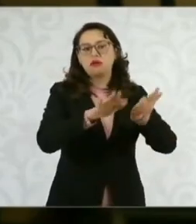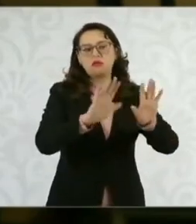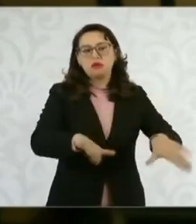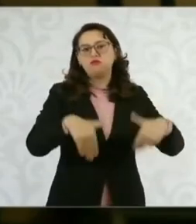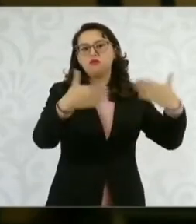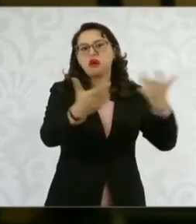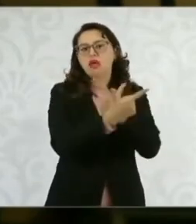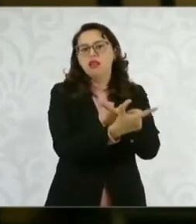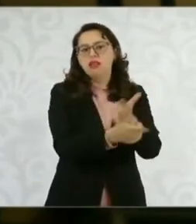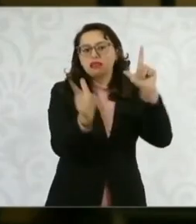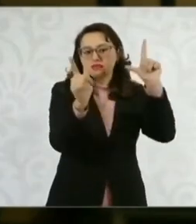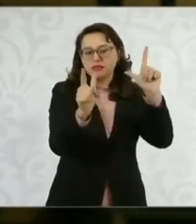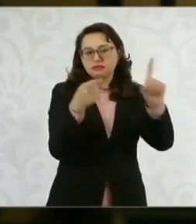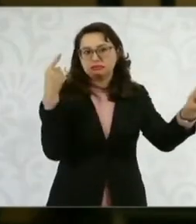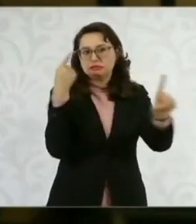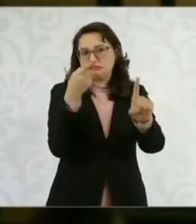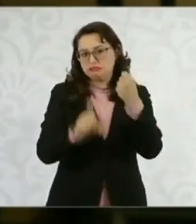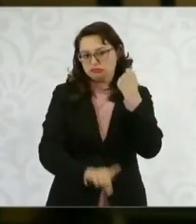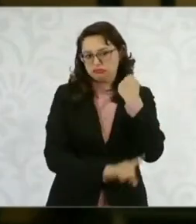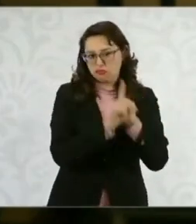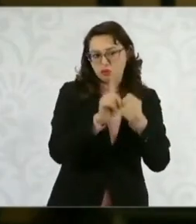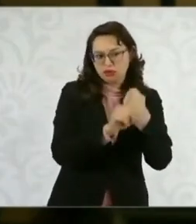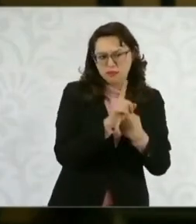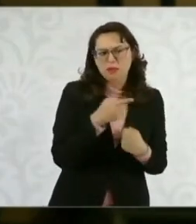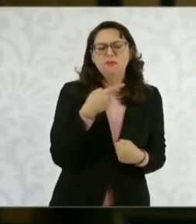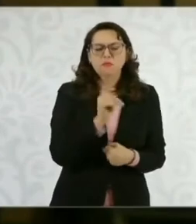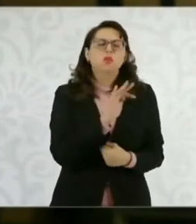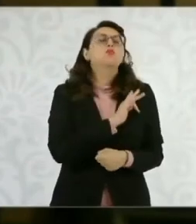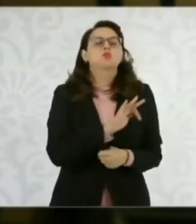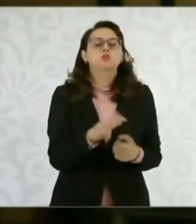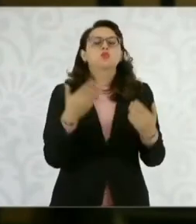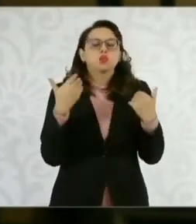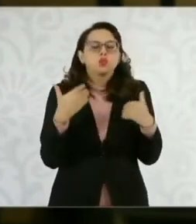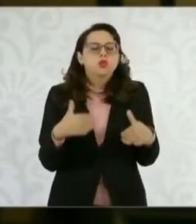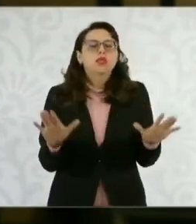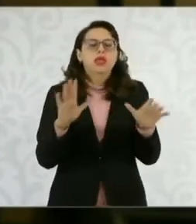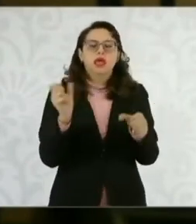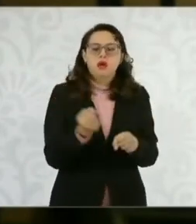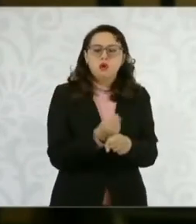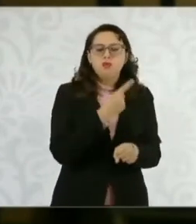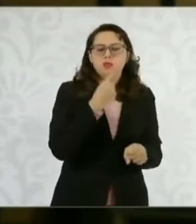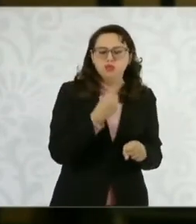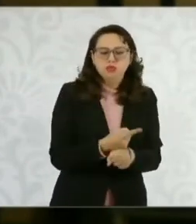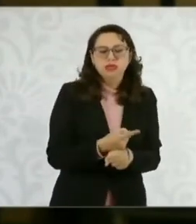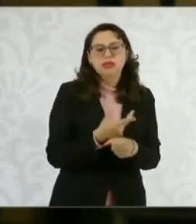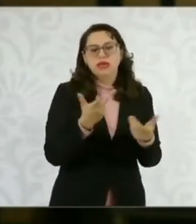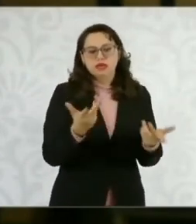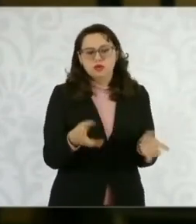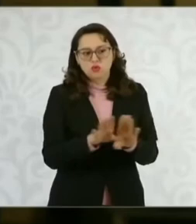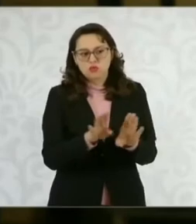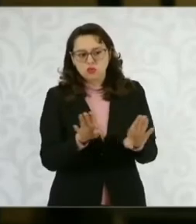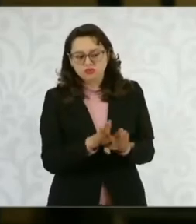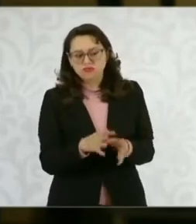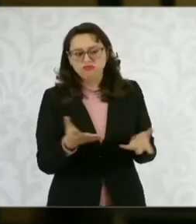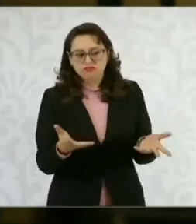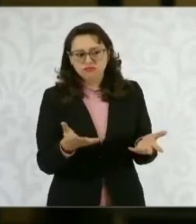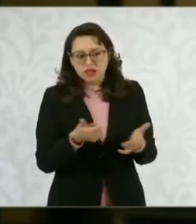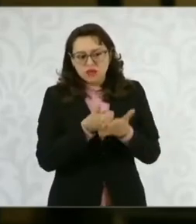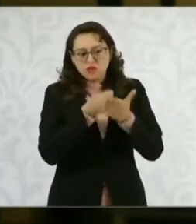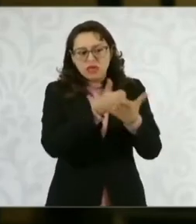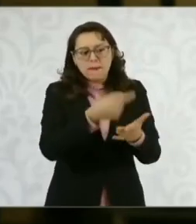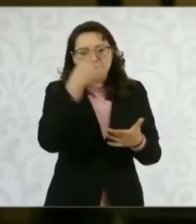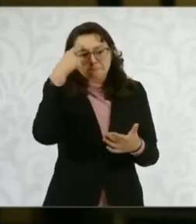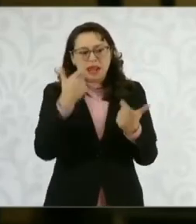problema, pero también representa un reto y una oportunidad, por ejemplo, para el crecimiento de la economía, para la recaudación fiscal y para